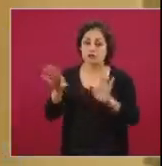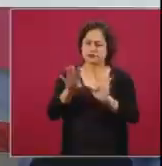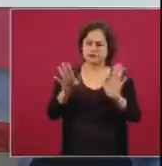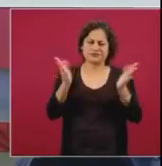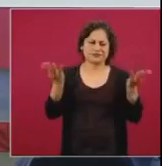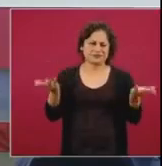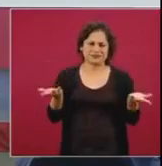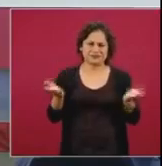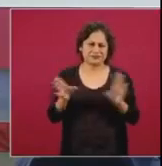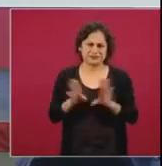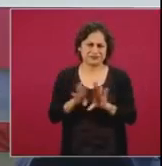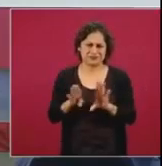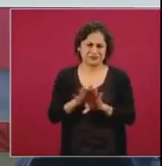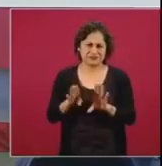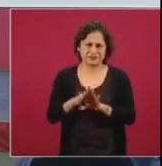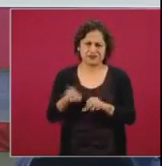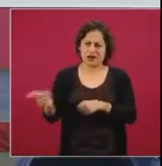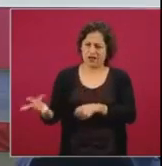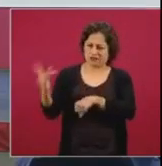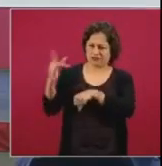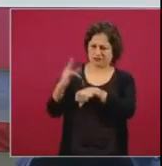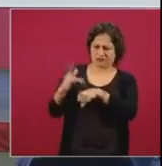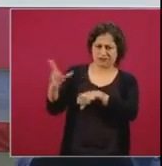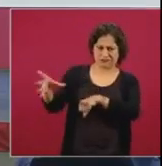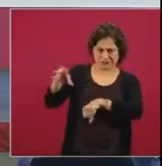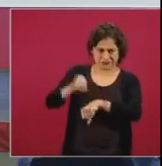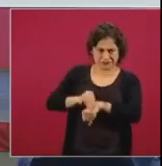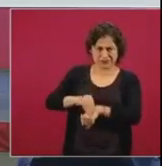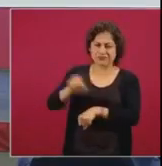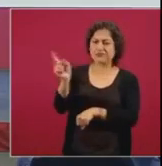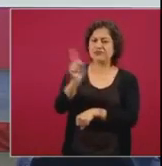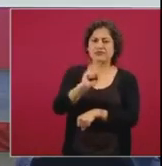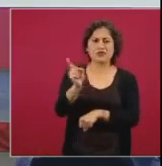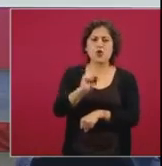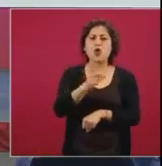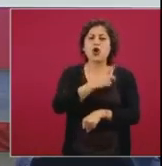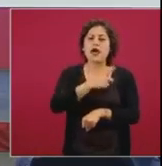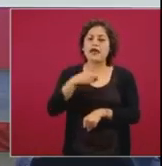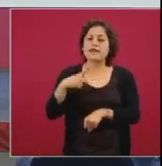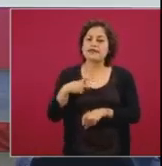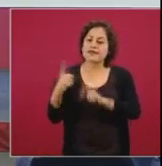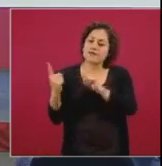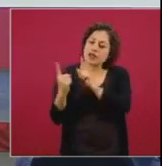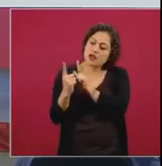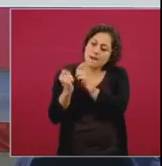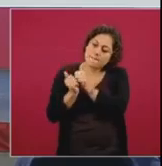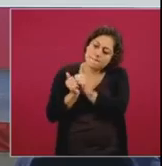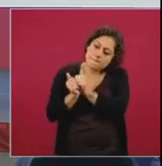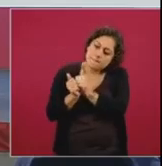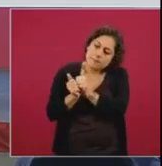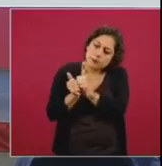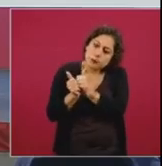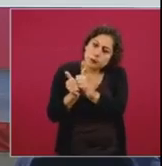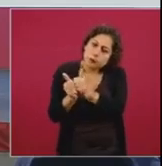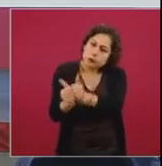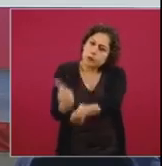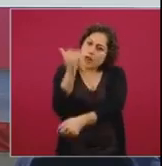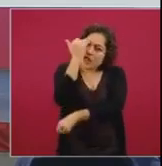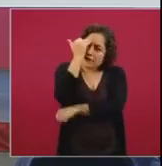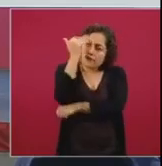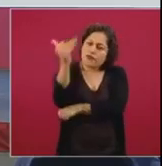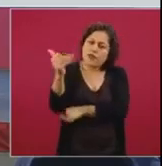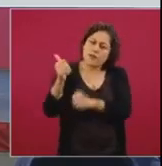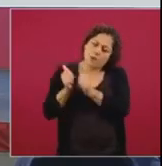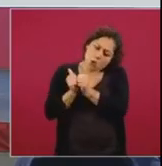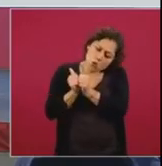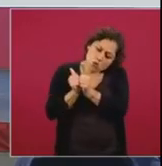estuviera un momento tocándome, no se va a contagiar. Necesitaría un contacto estrecho durante mucho tiempo, viviendo y conviviendo